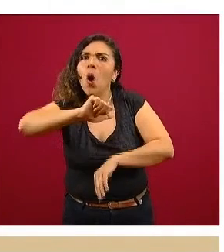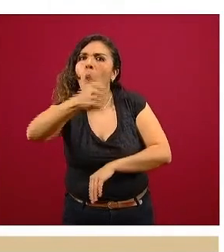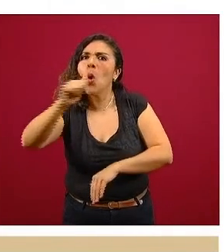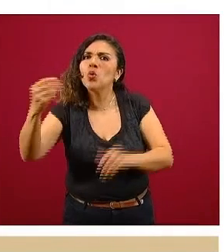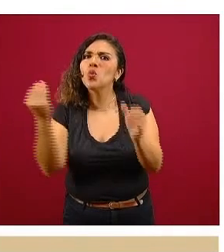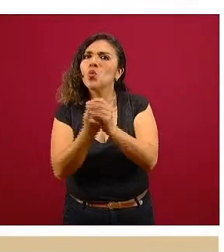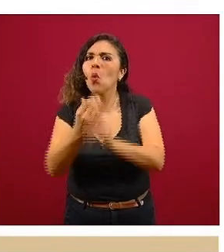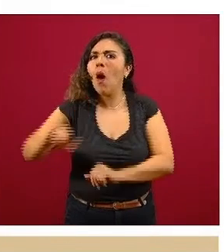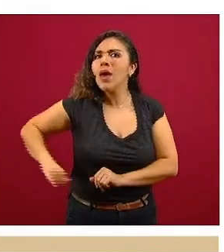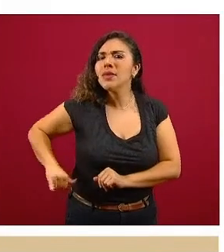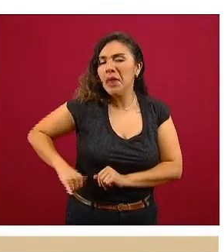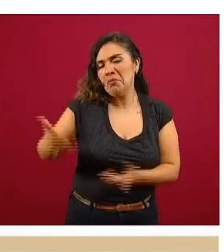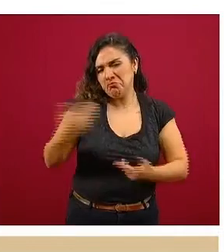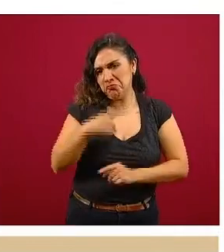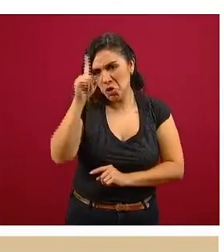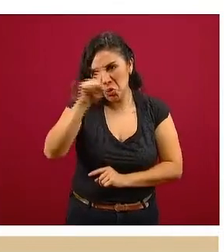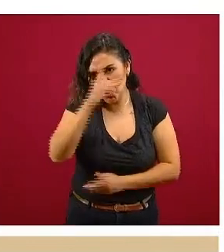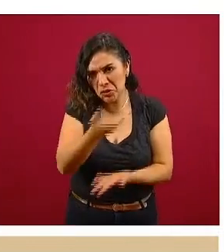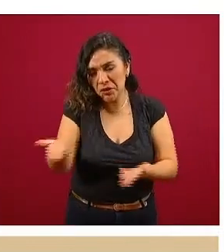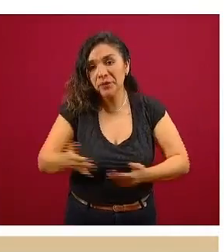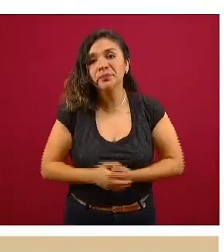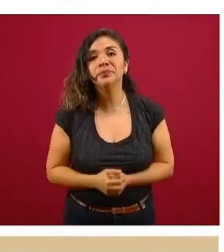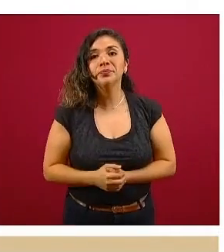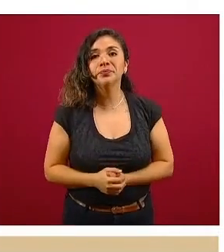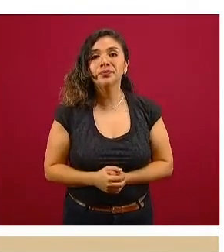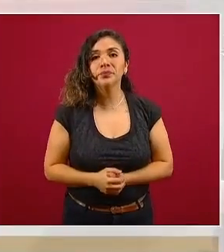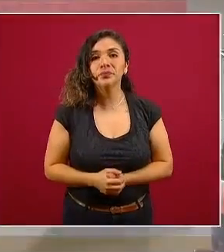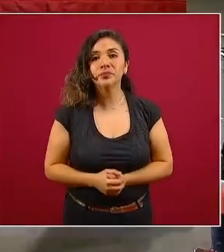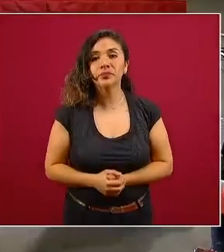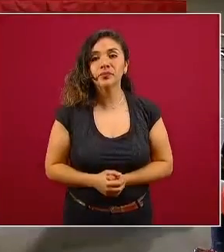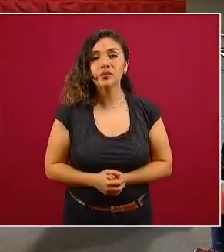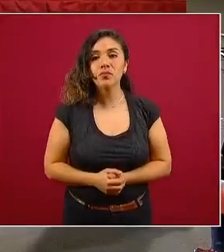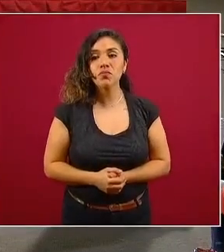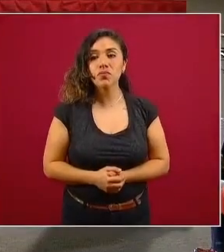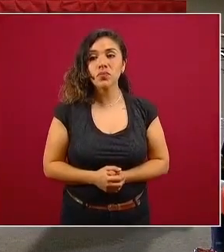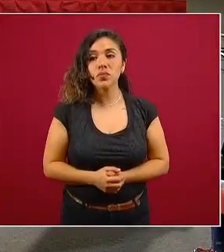entonces pues se los recomendamos. La siguiente, por favor.